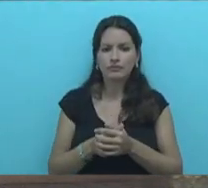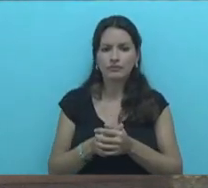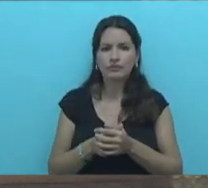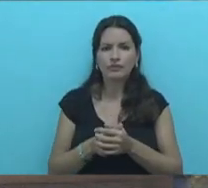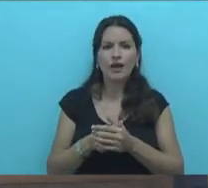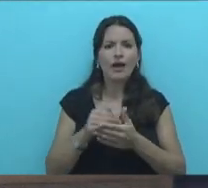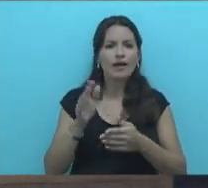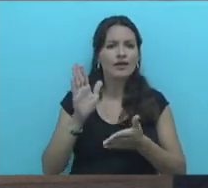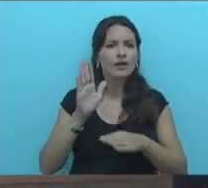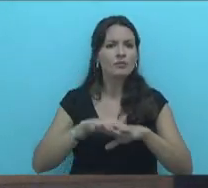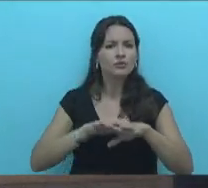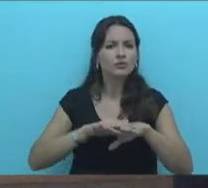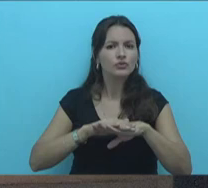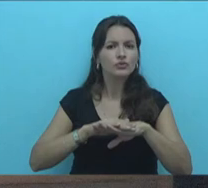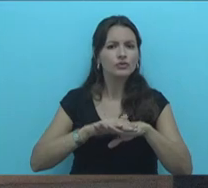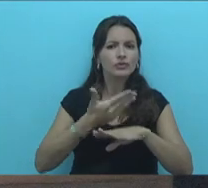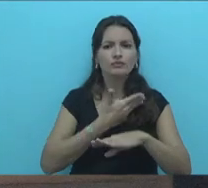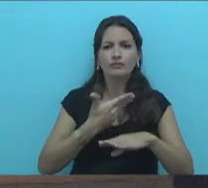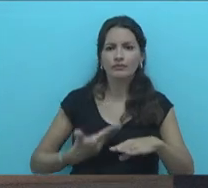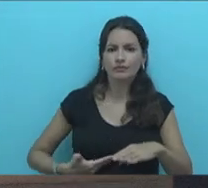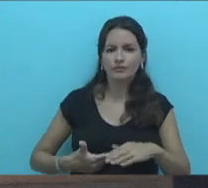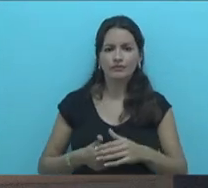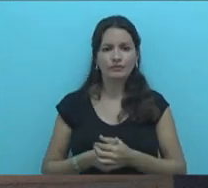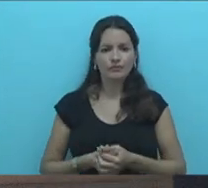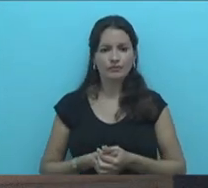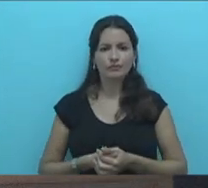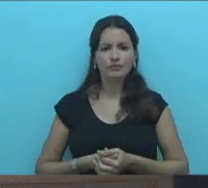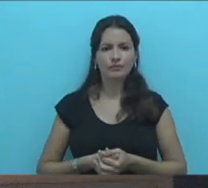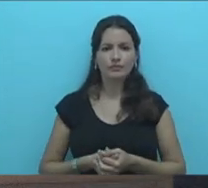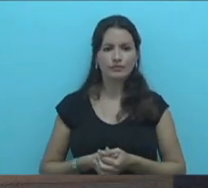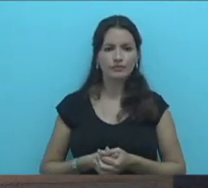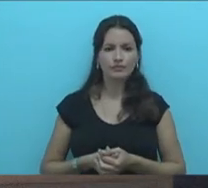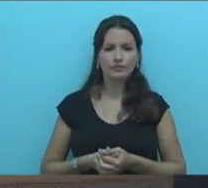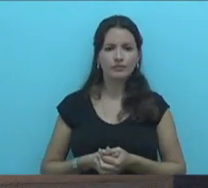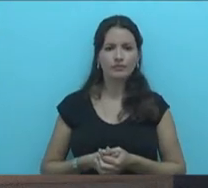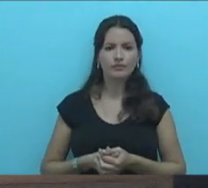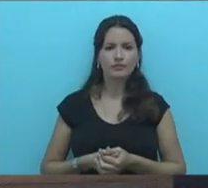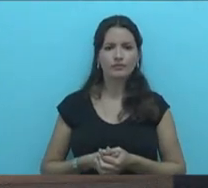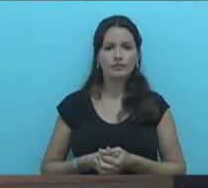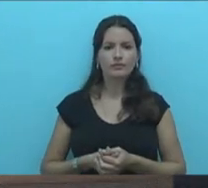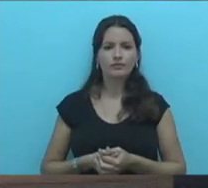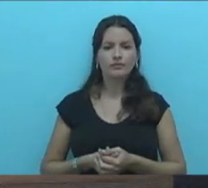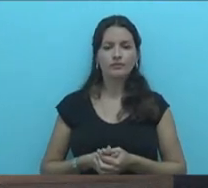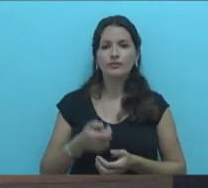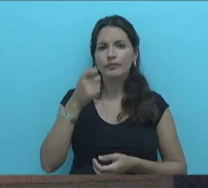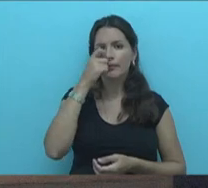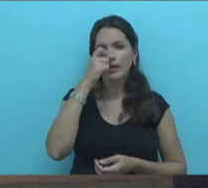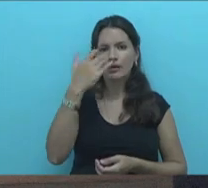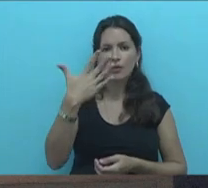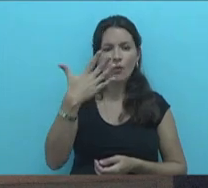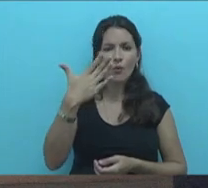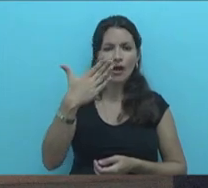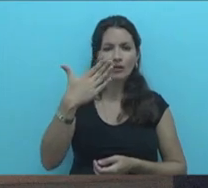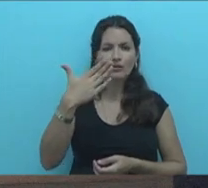hoy asfixia el presente de las argentinas y de los argentinos. El 24 de marzo no está